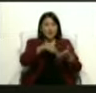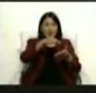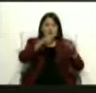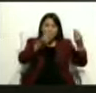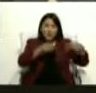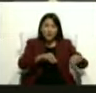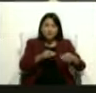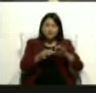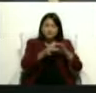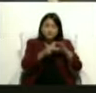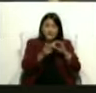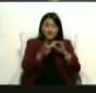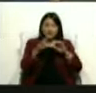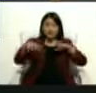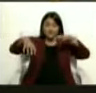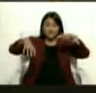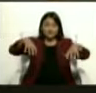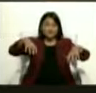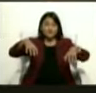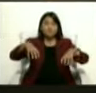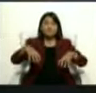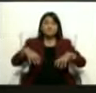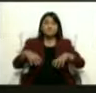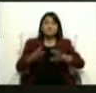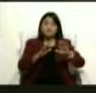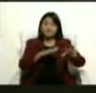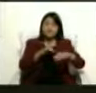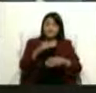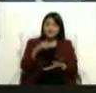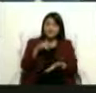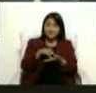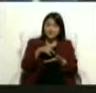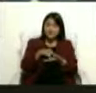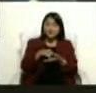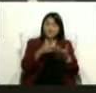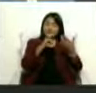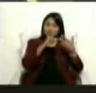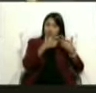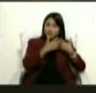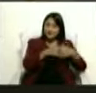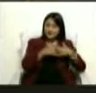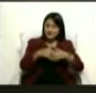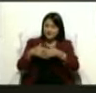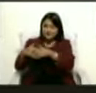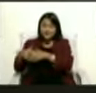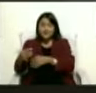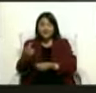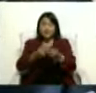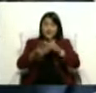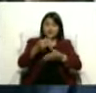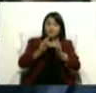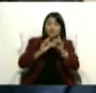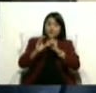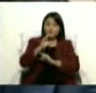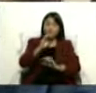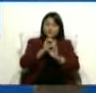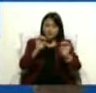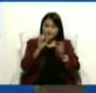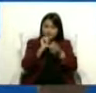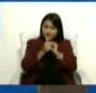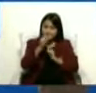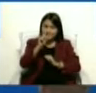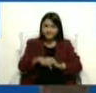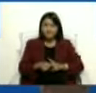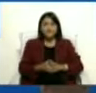acuerdo de hermanamiento que traerá grandes beneficios a Carabobo como estado industrial en materia económica, cultural, educativa y deportiva.